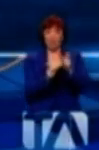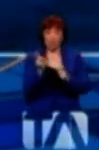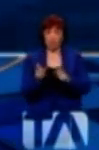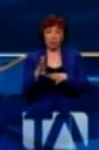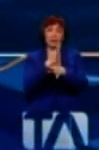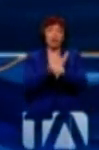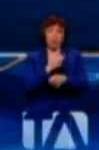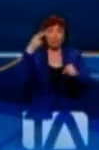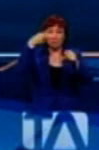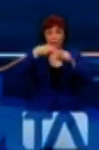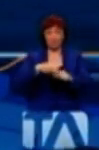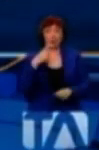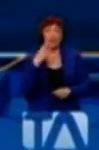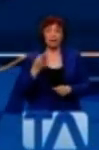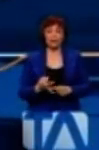292.758 postulantes,